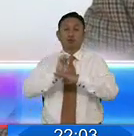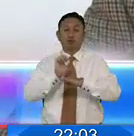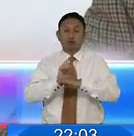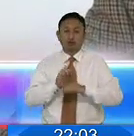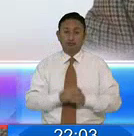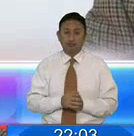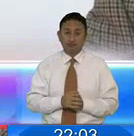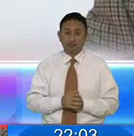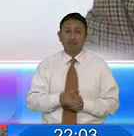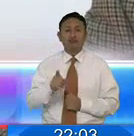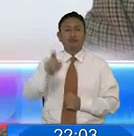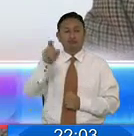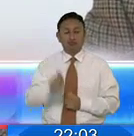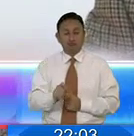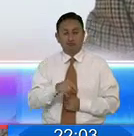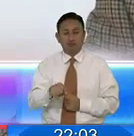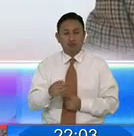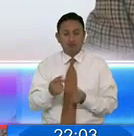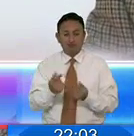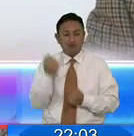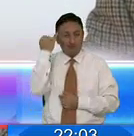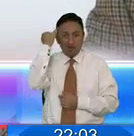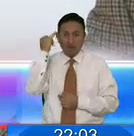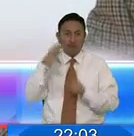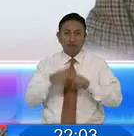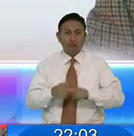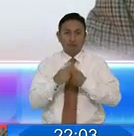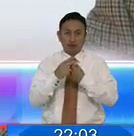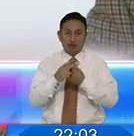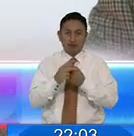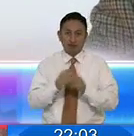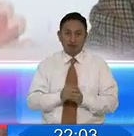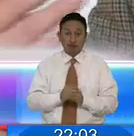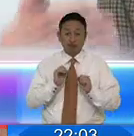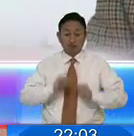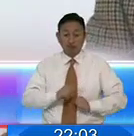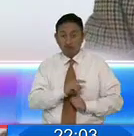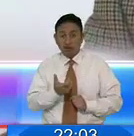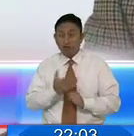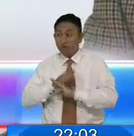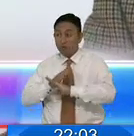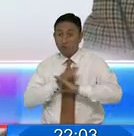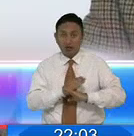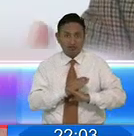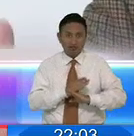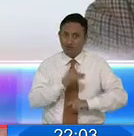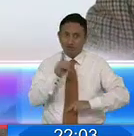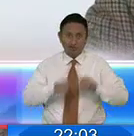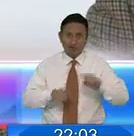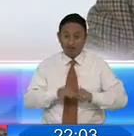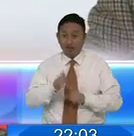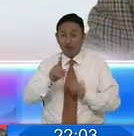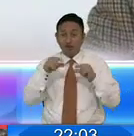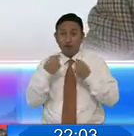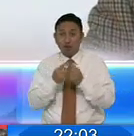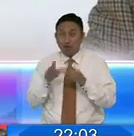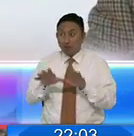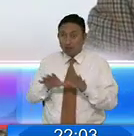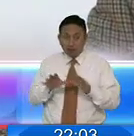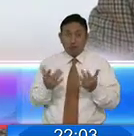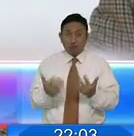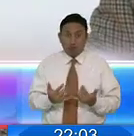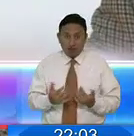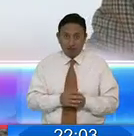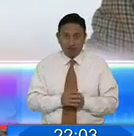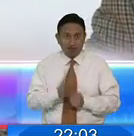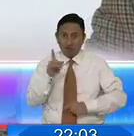tiene que tomar la iniciativa no puede estar a la defensiva de estos grupos violentos que han